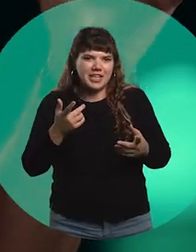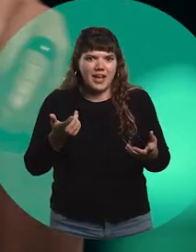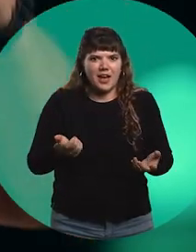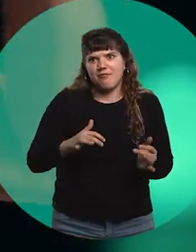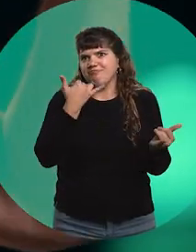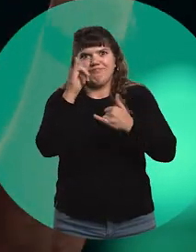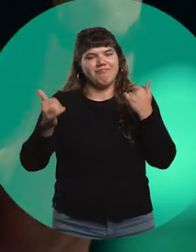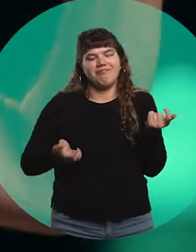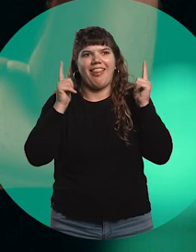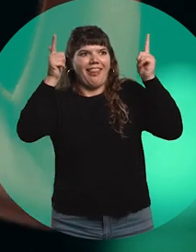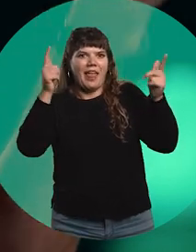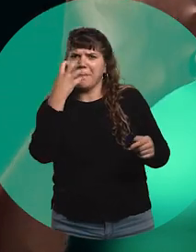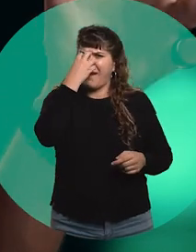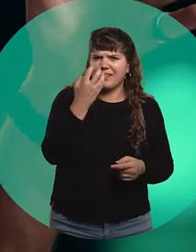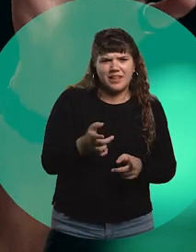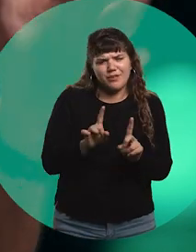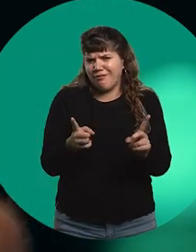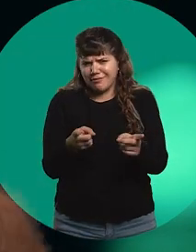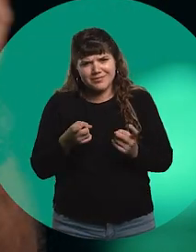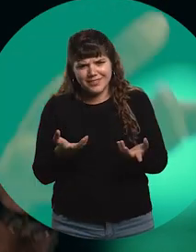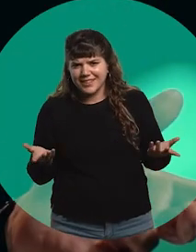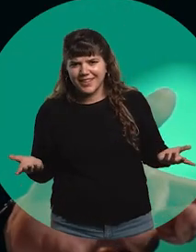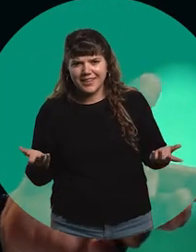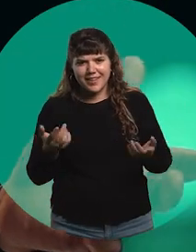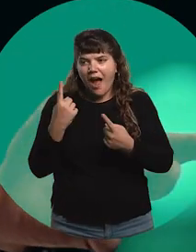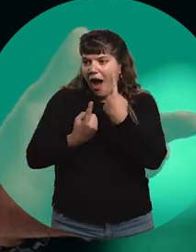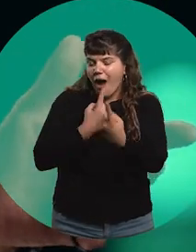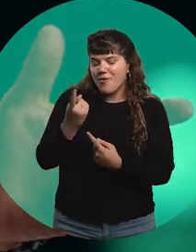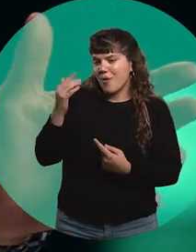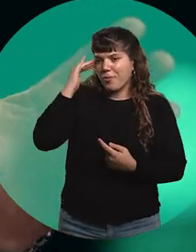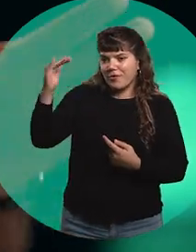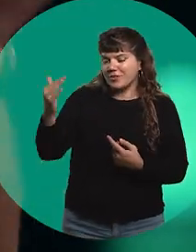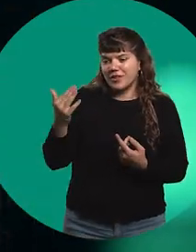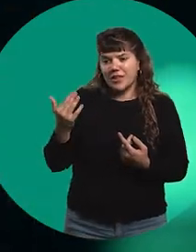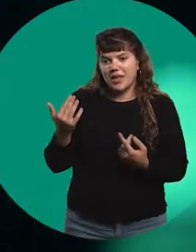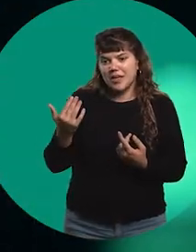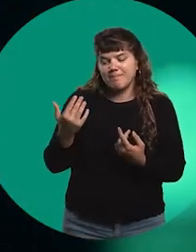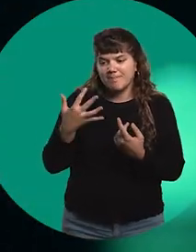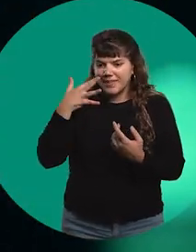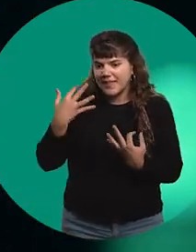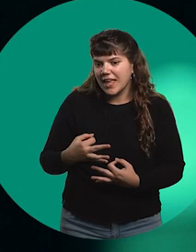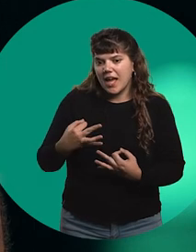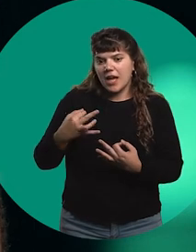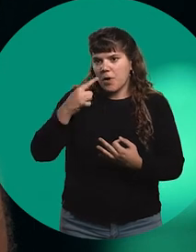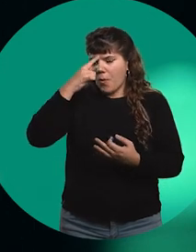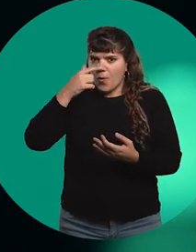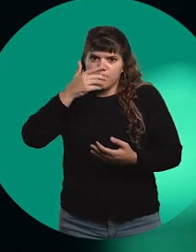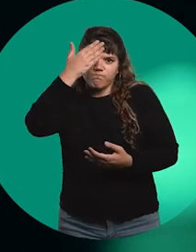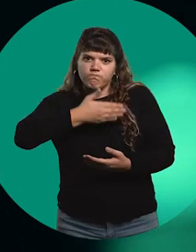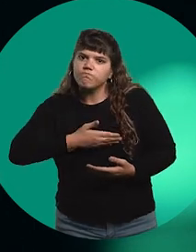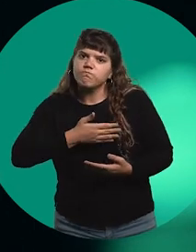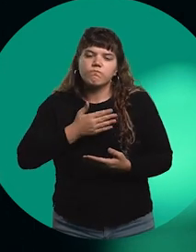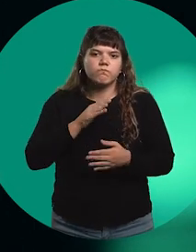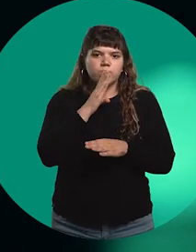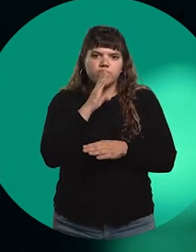histrión, un gran recreador, o un payaso, entre comillas, ¿verdad?, para... Hay docentes que realmente son muy parcos o muy